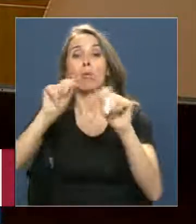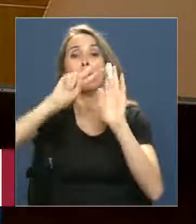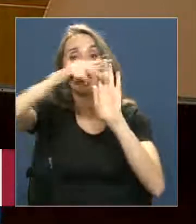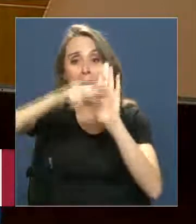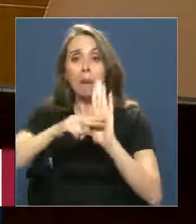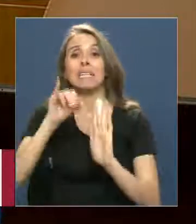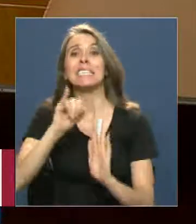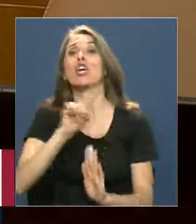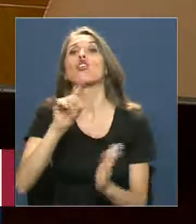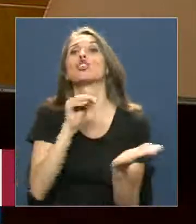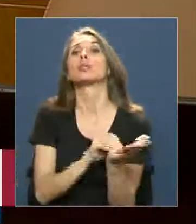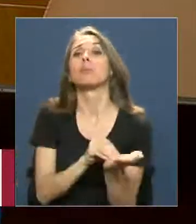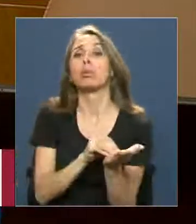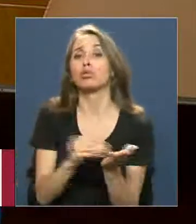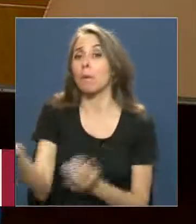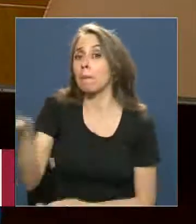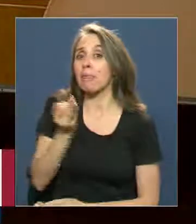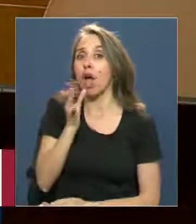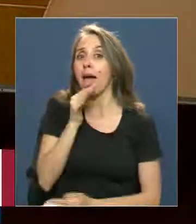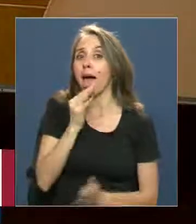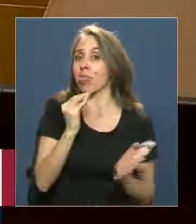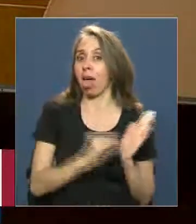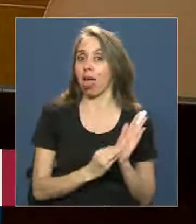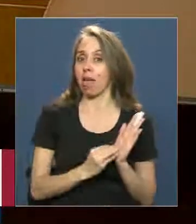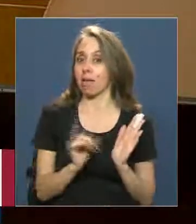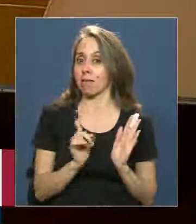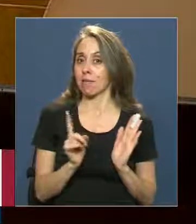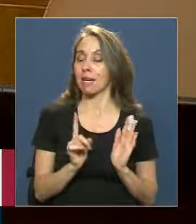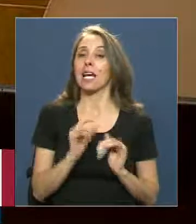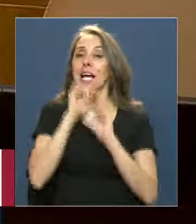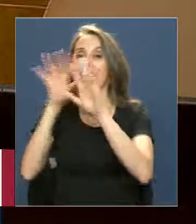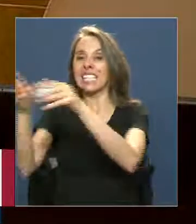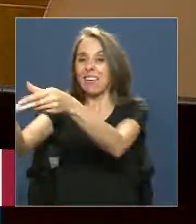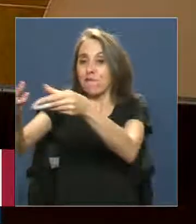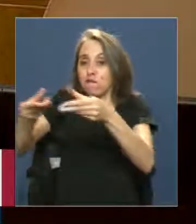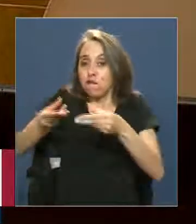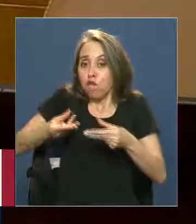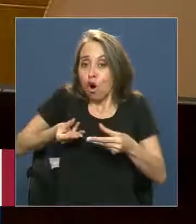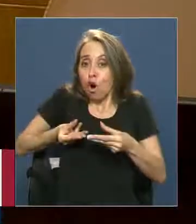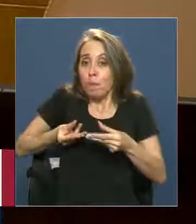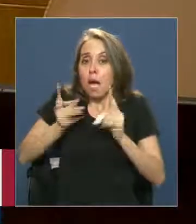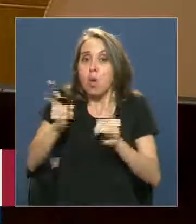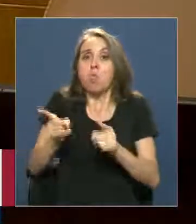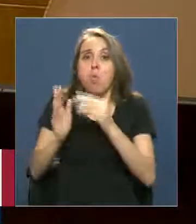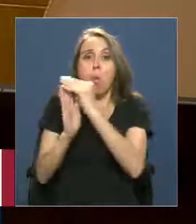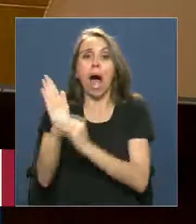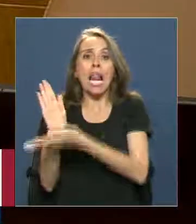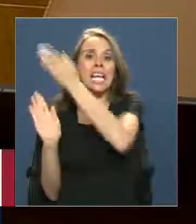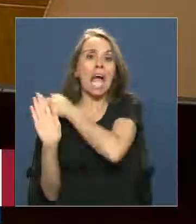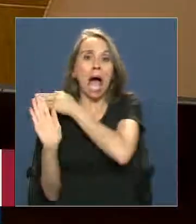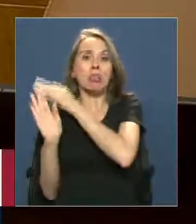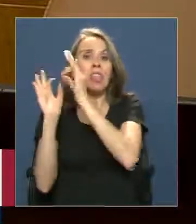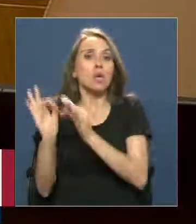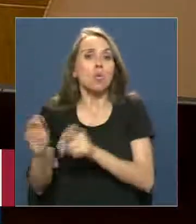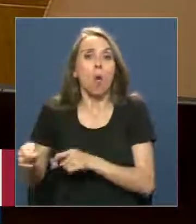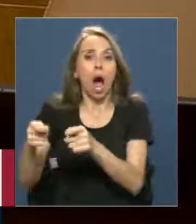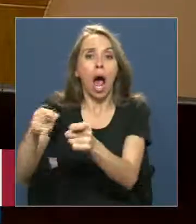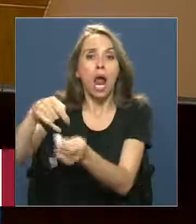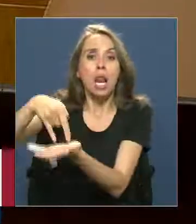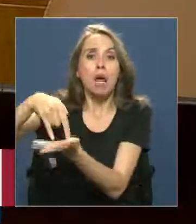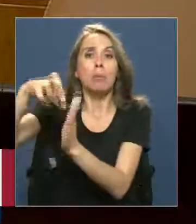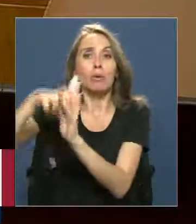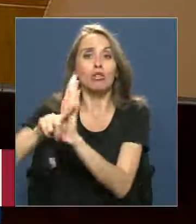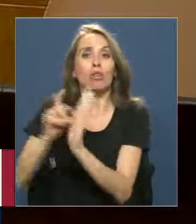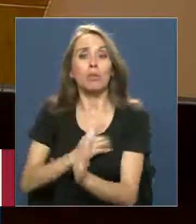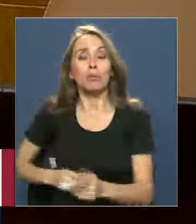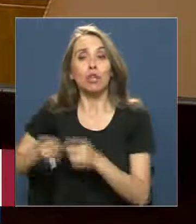están. Se me ha dicho que no están. En consecuencia, que el informe llegó tal cual y que llegó el proyecto tal cual se presentó, es decir, la moción